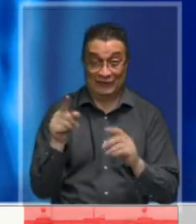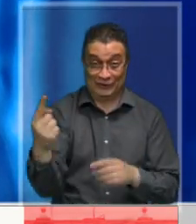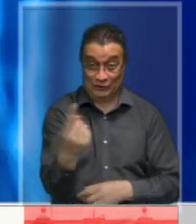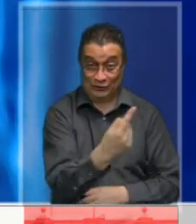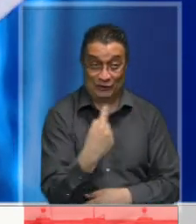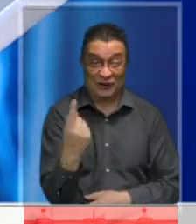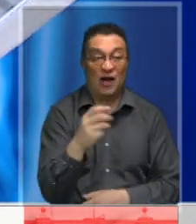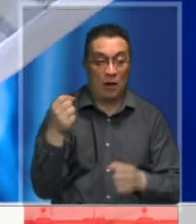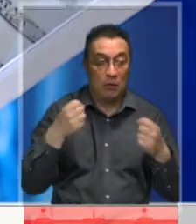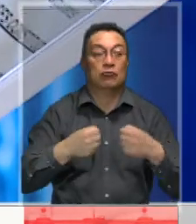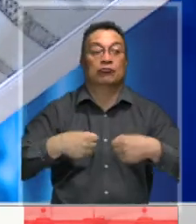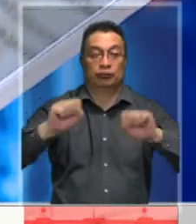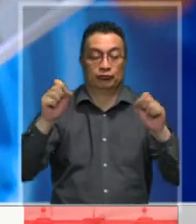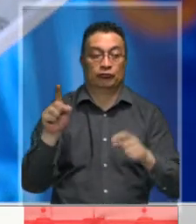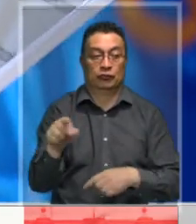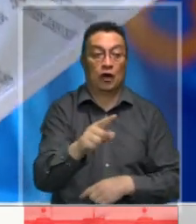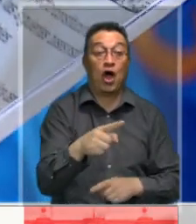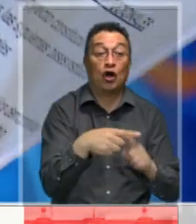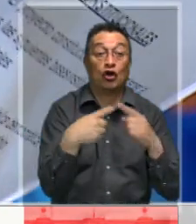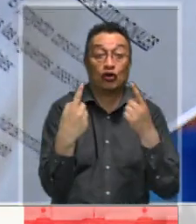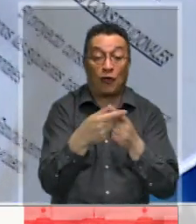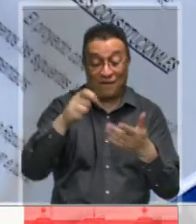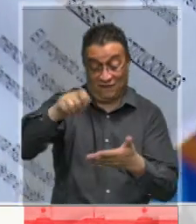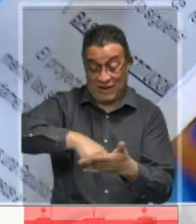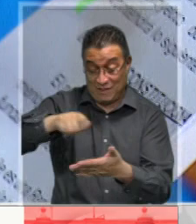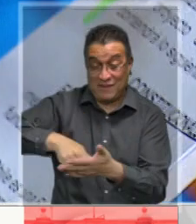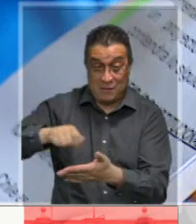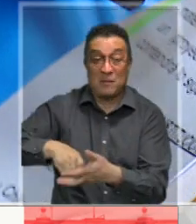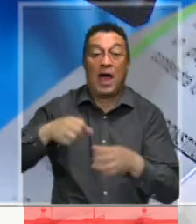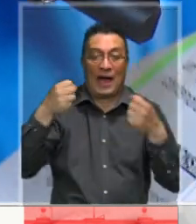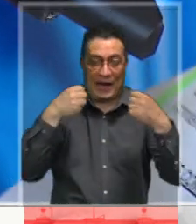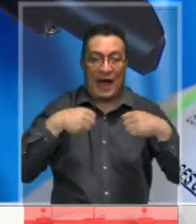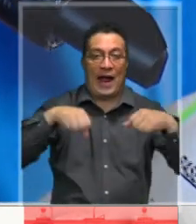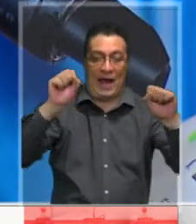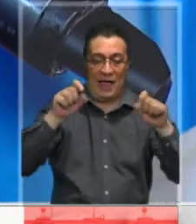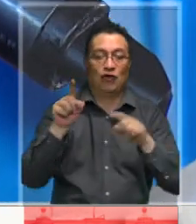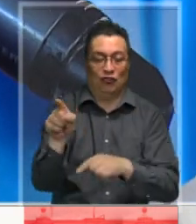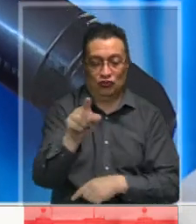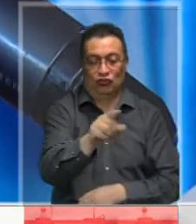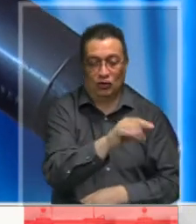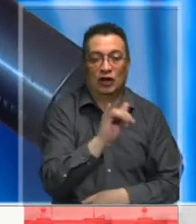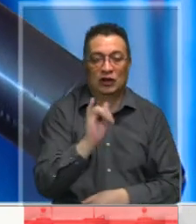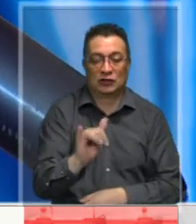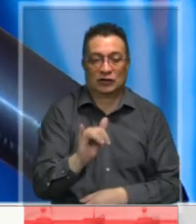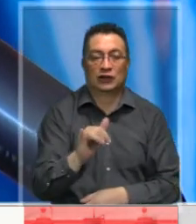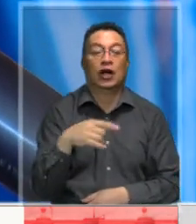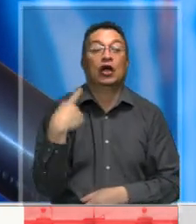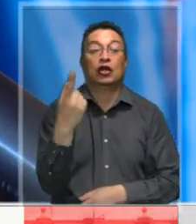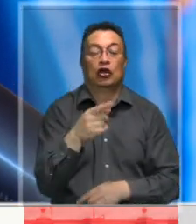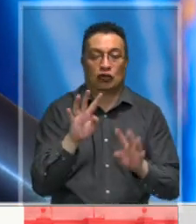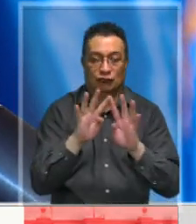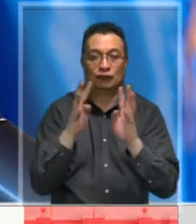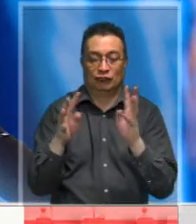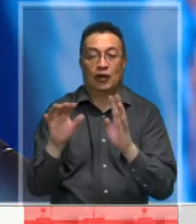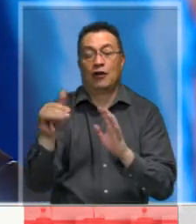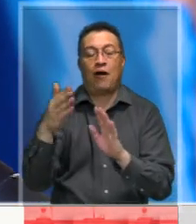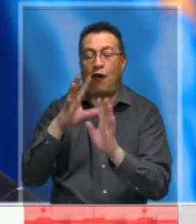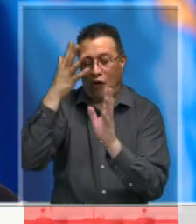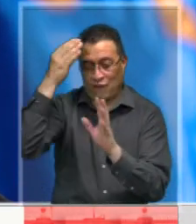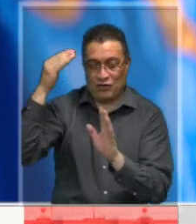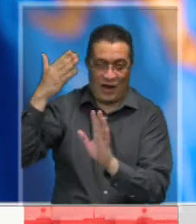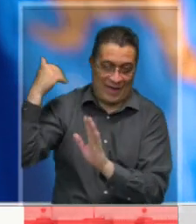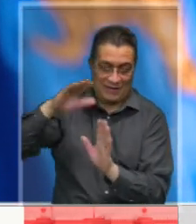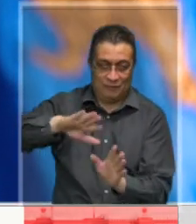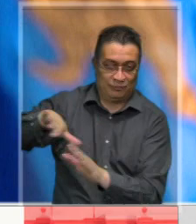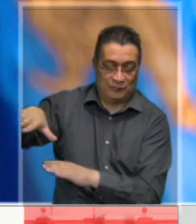constituido ganó. Y todos estos que están en la firma ganaron. Y el poder constituyente quedó atrás con los convencionales. Por ese lado,